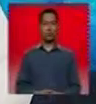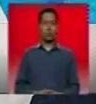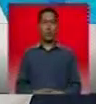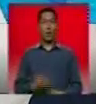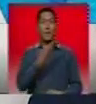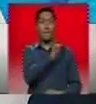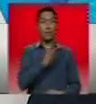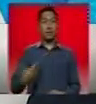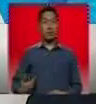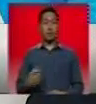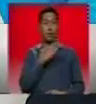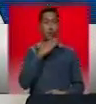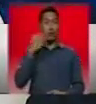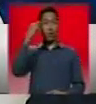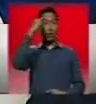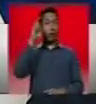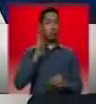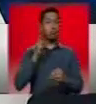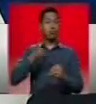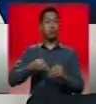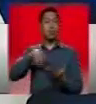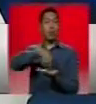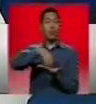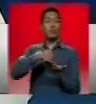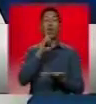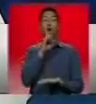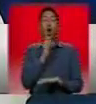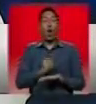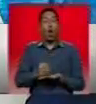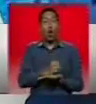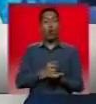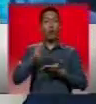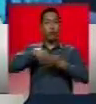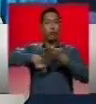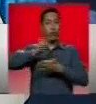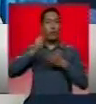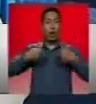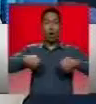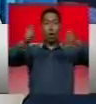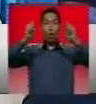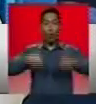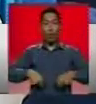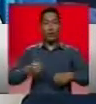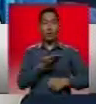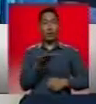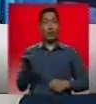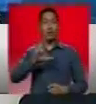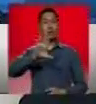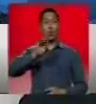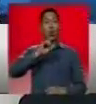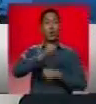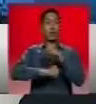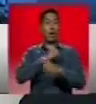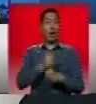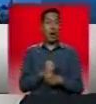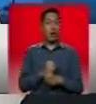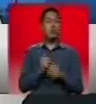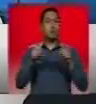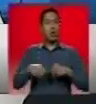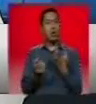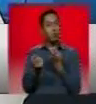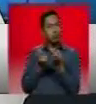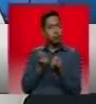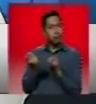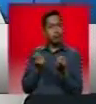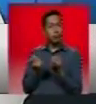El presidente Rafael Correa asistió en la provincia del Oro a la firma del convenio que concesionará por 50 años el manejo del puerto